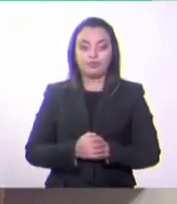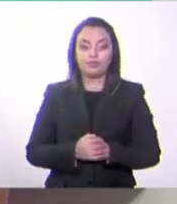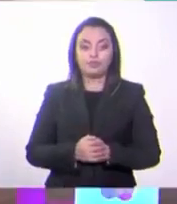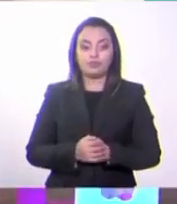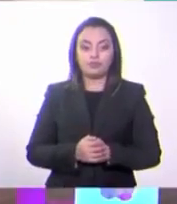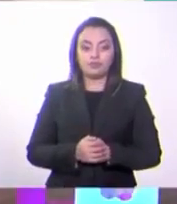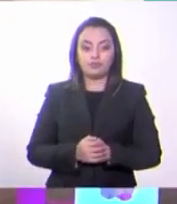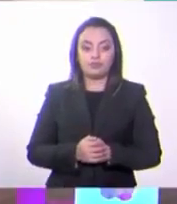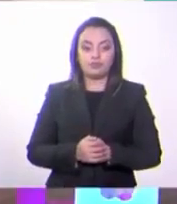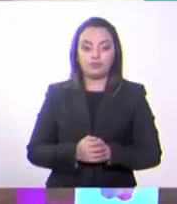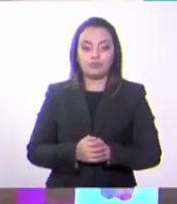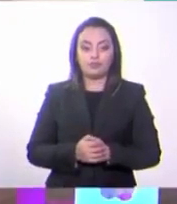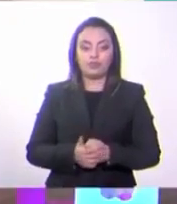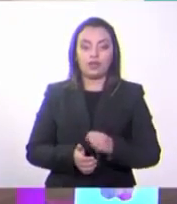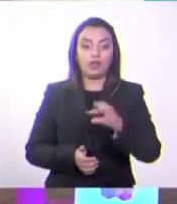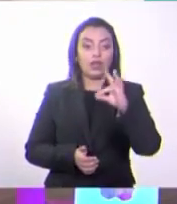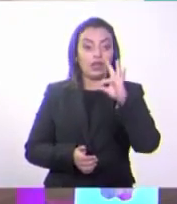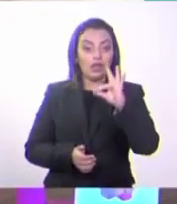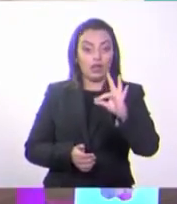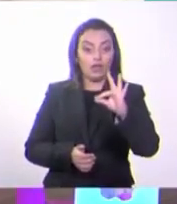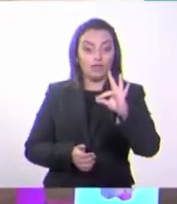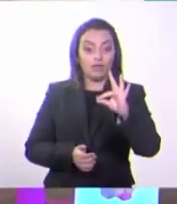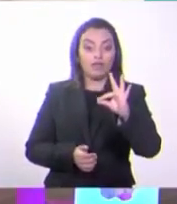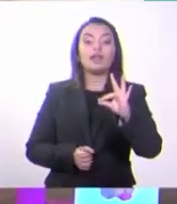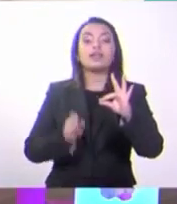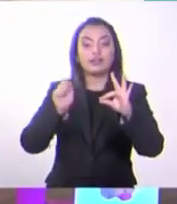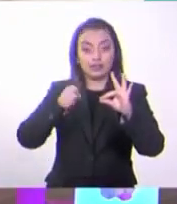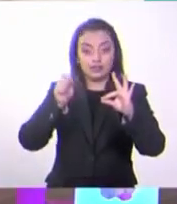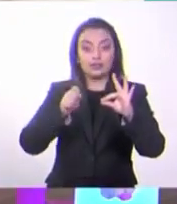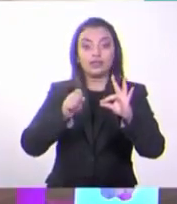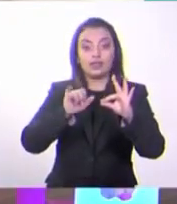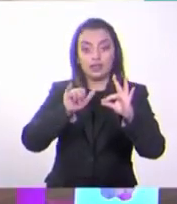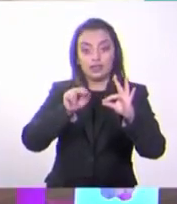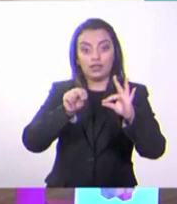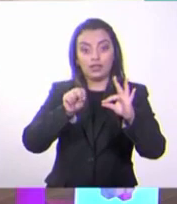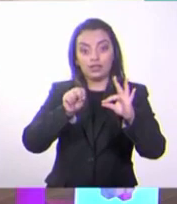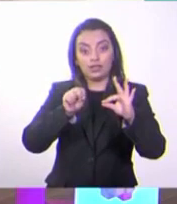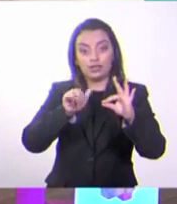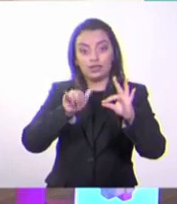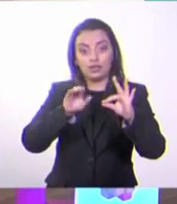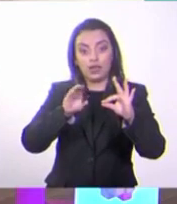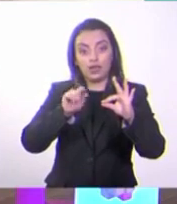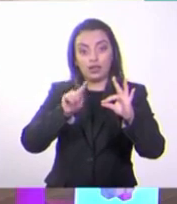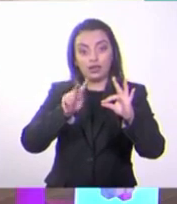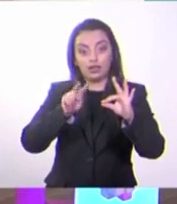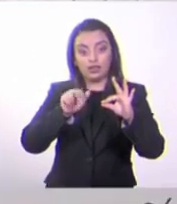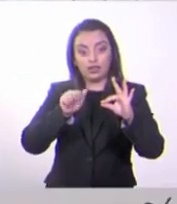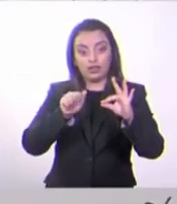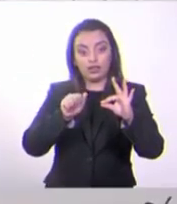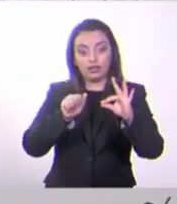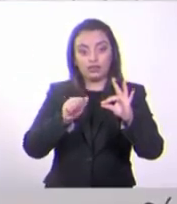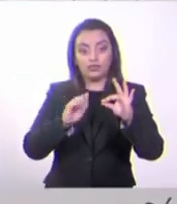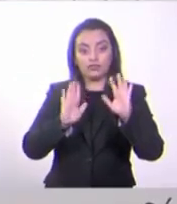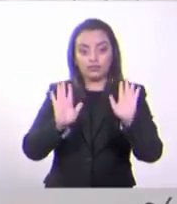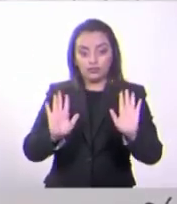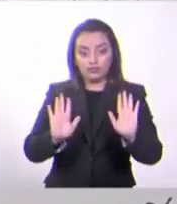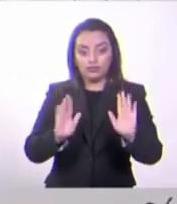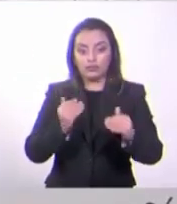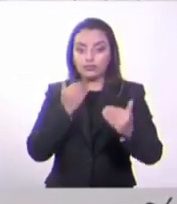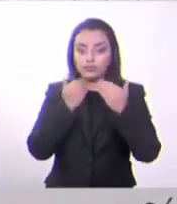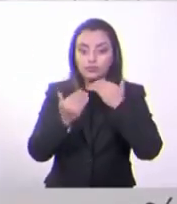¿Sí? ¿Sí? No sé, ¿tienes algún otro concepto que veamos ahora o ya esto es todo? Te lo voy a dejar solo como